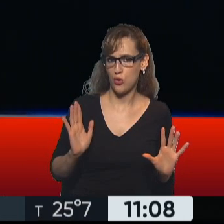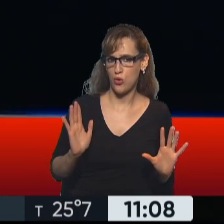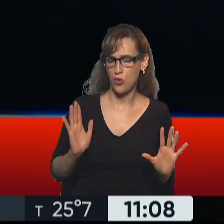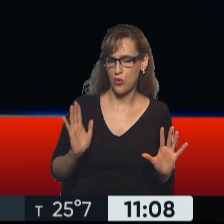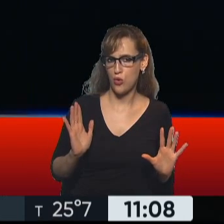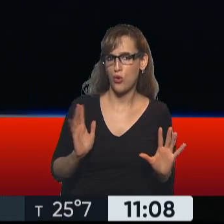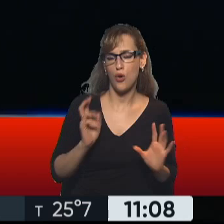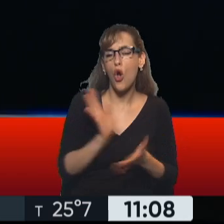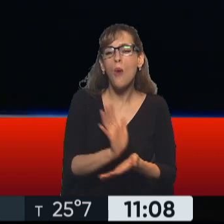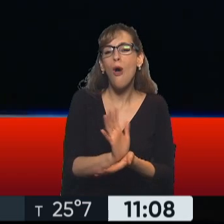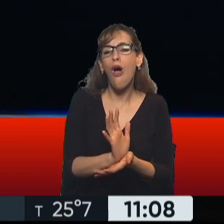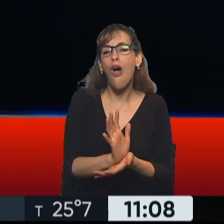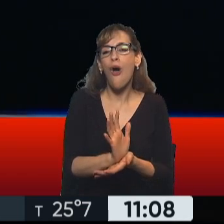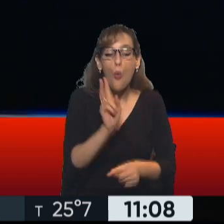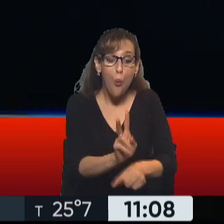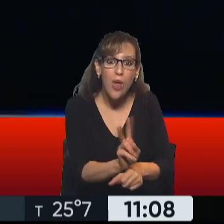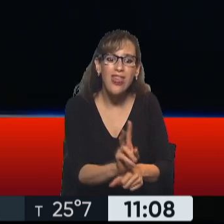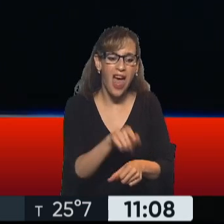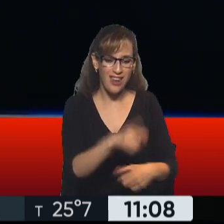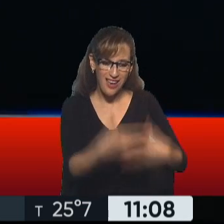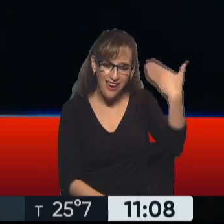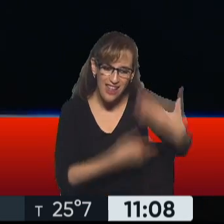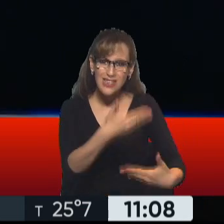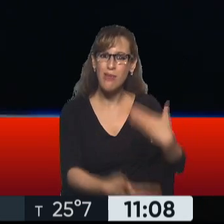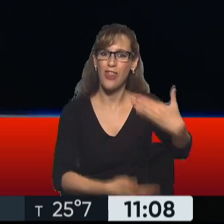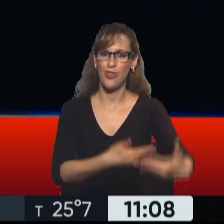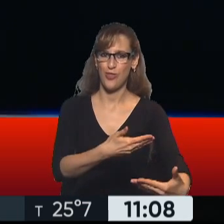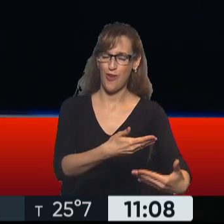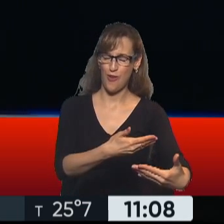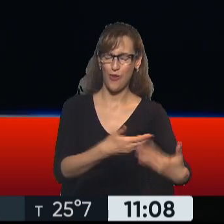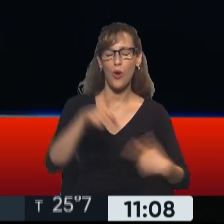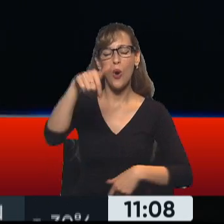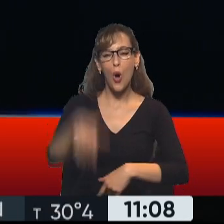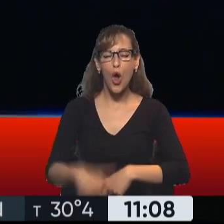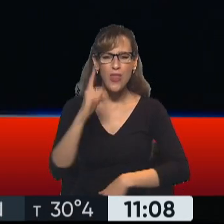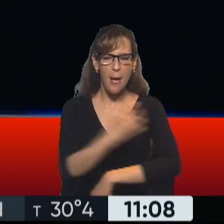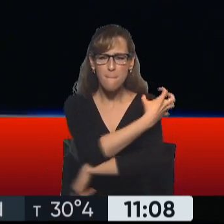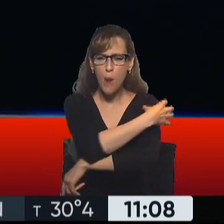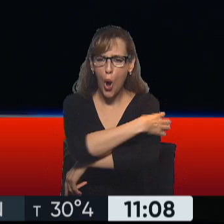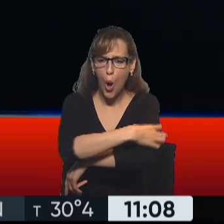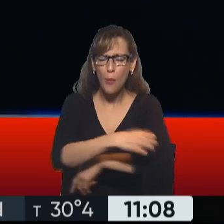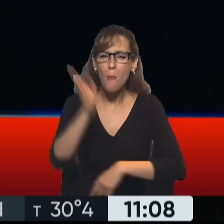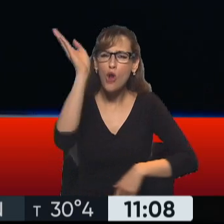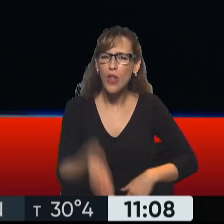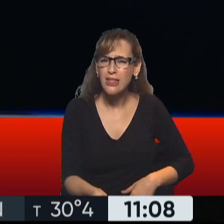el crecimiento de la Argentina. Hoy tenemos niveles de pobreza inaceptables en la Argentina.